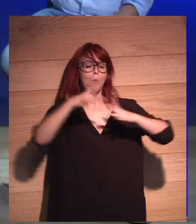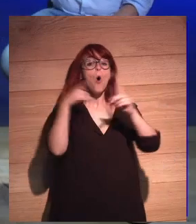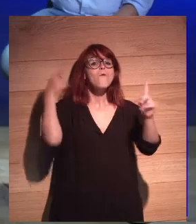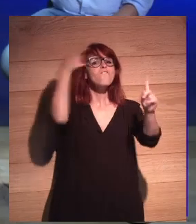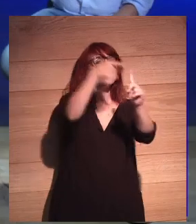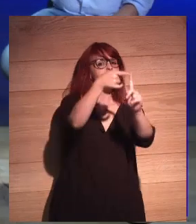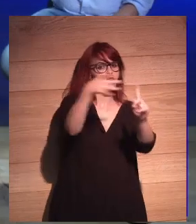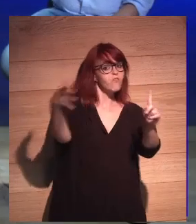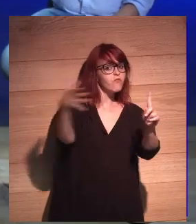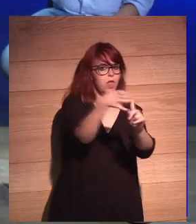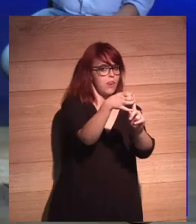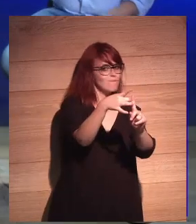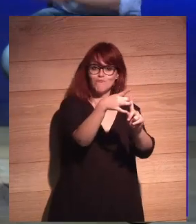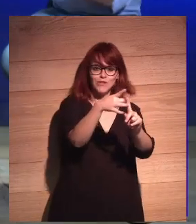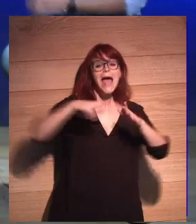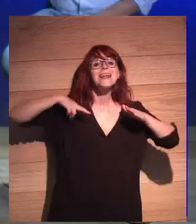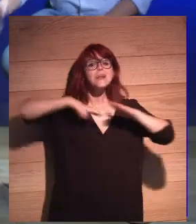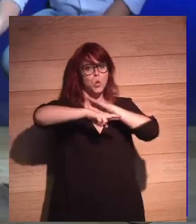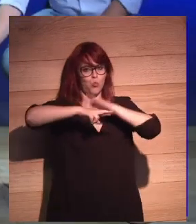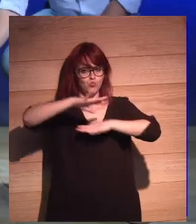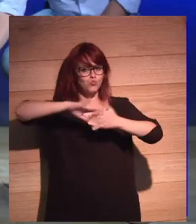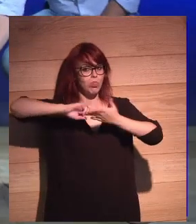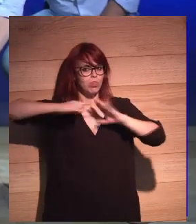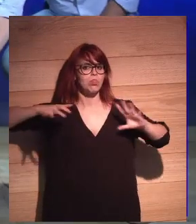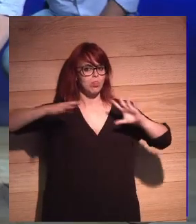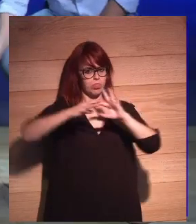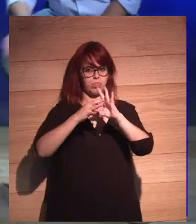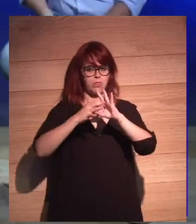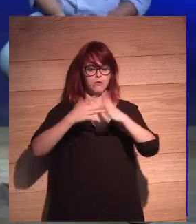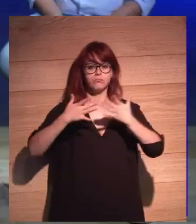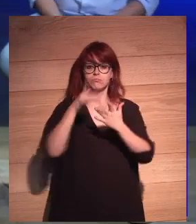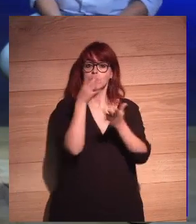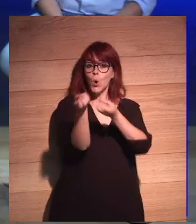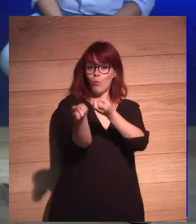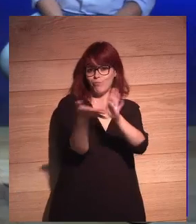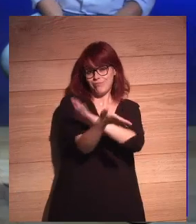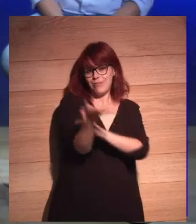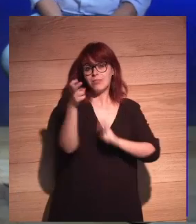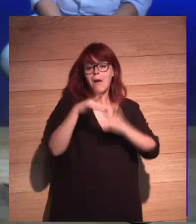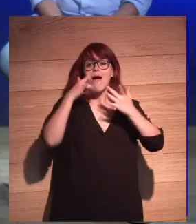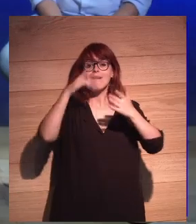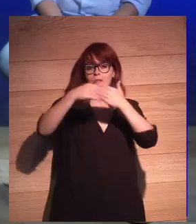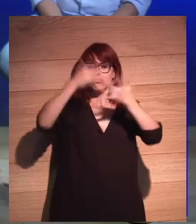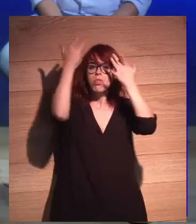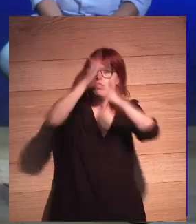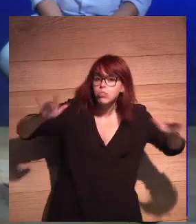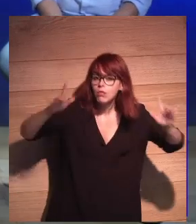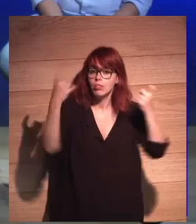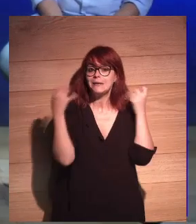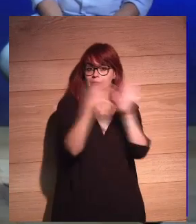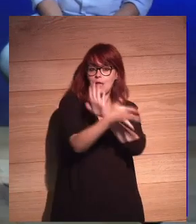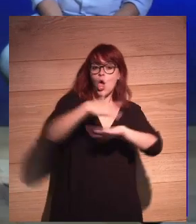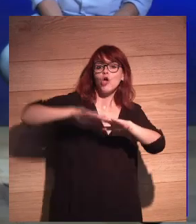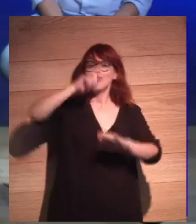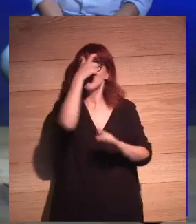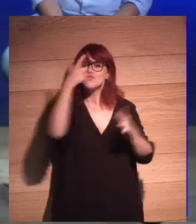la tecnología es un medio, ¿no? Y muchas veces, bueno, un poco con lo que comenta, tienes, ¿no?, que concienciar al cliente y explicarle ese concepto,